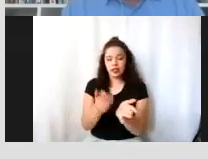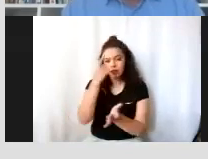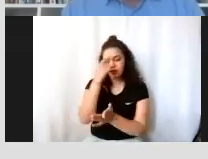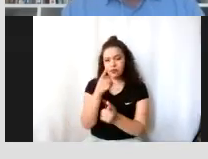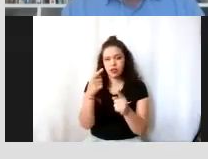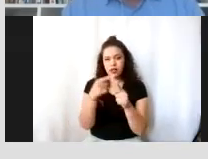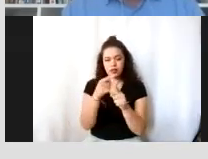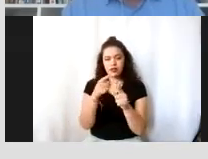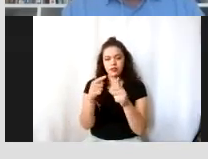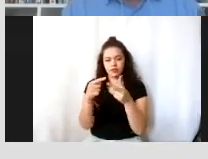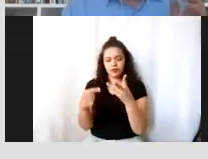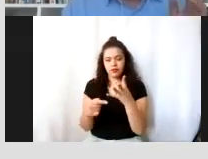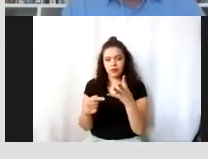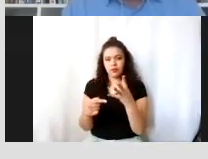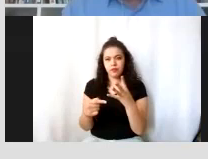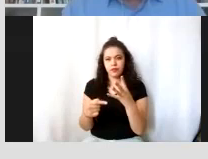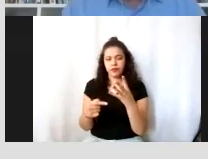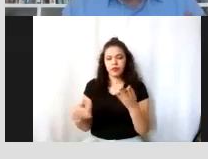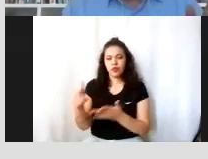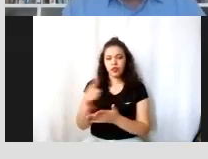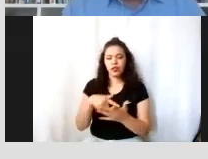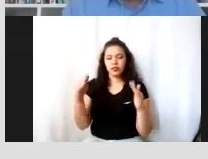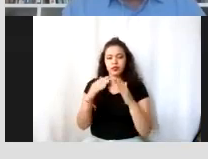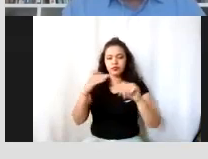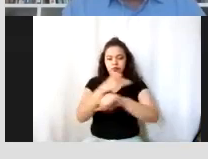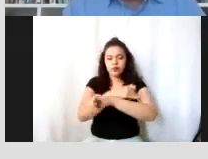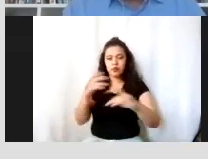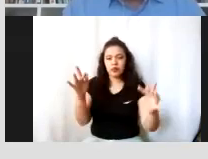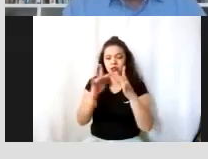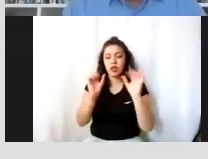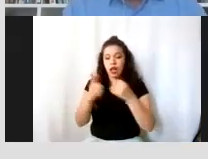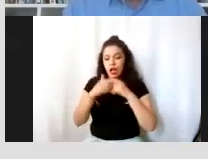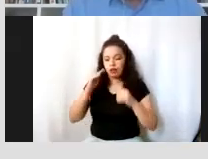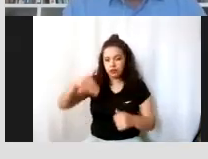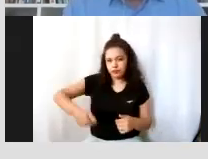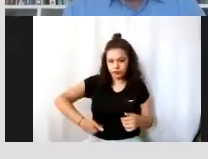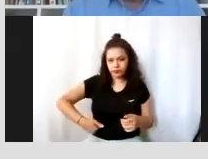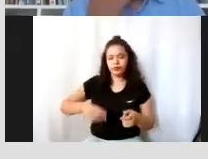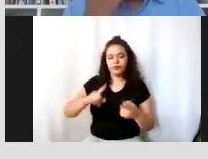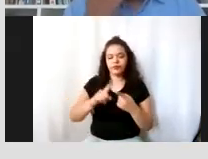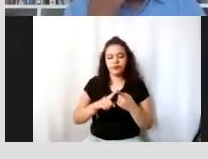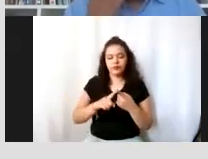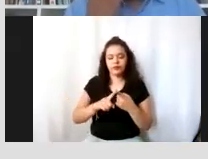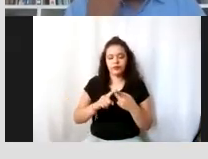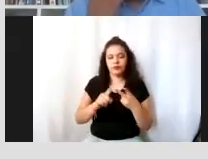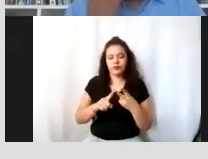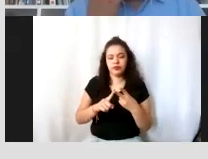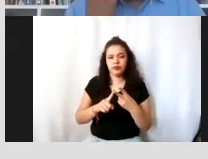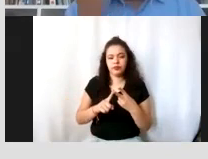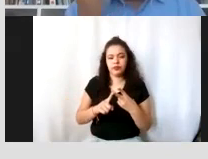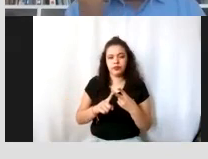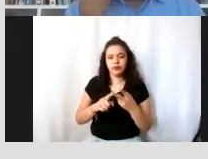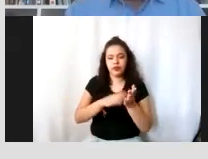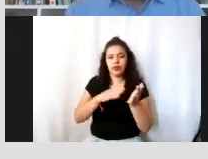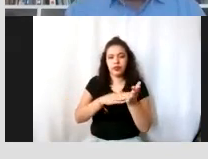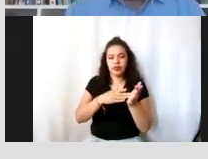fines. Para localizar a los familiares del asistido en caso de emergencia. 2, para tener expediente médico